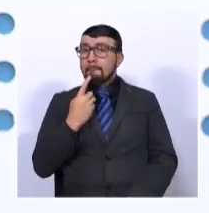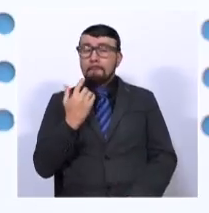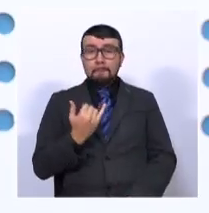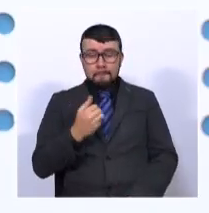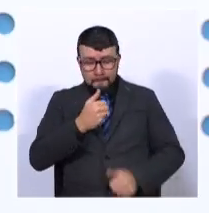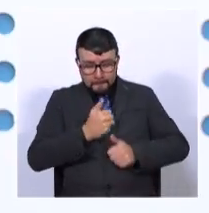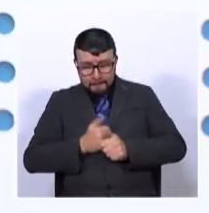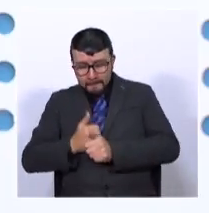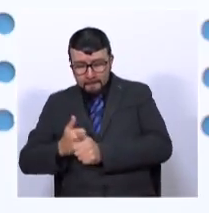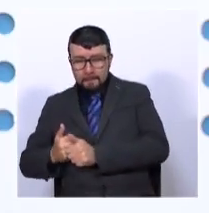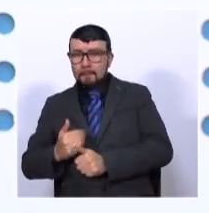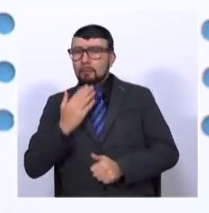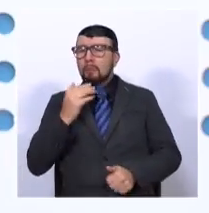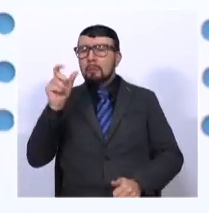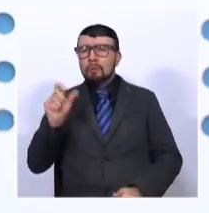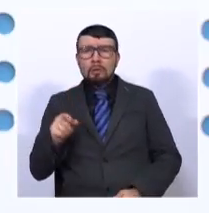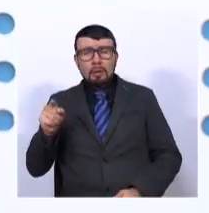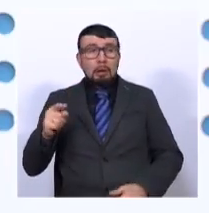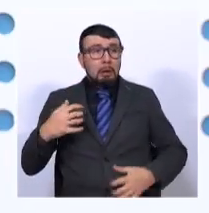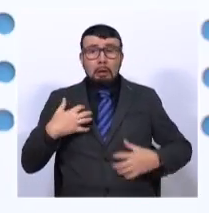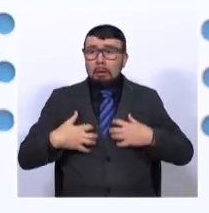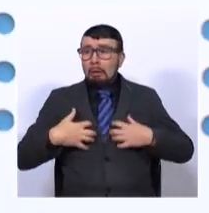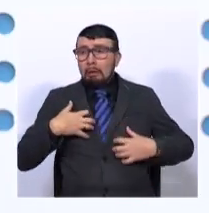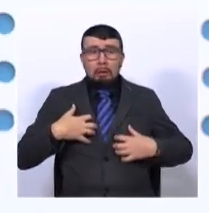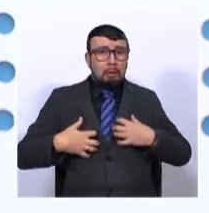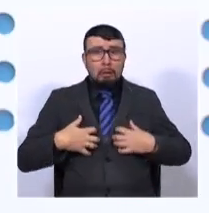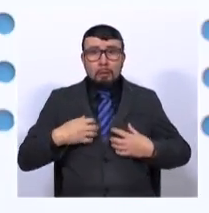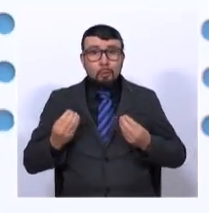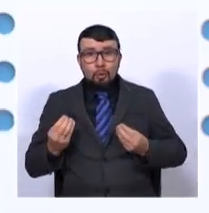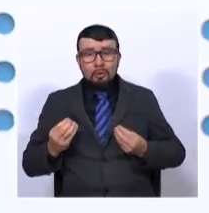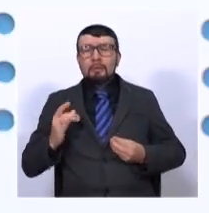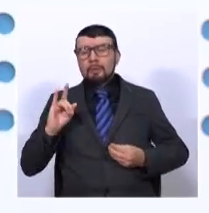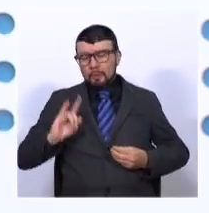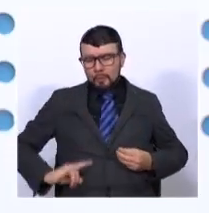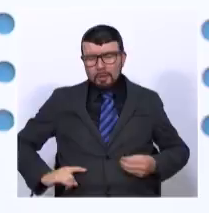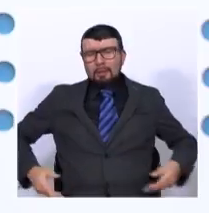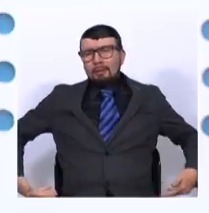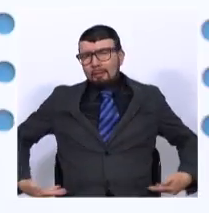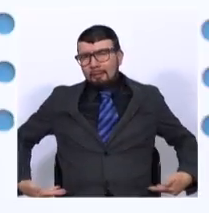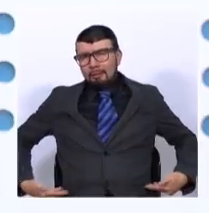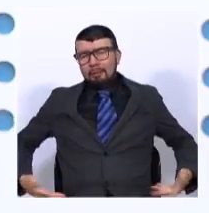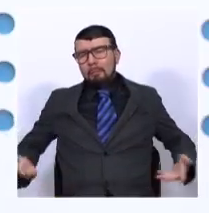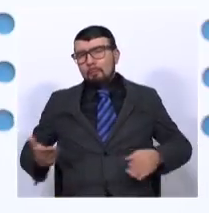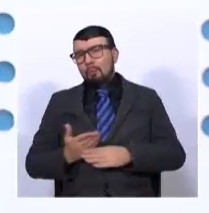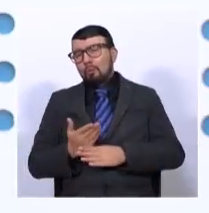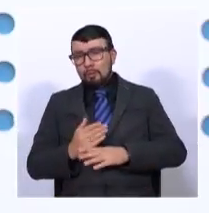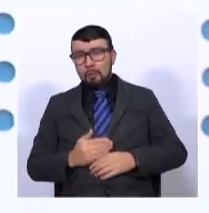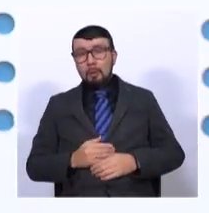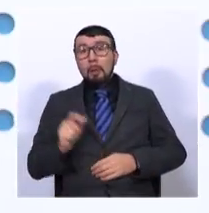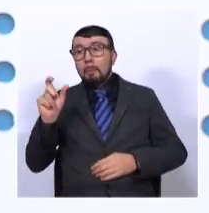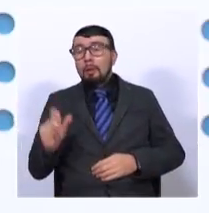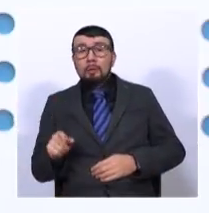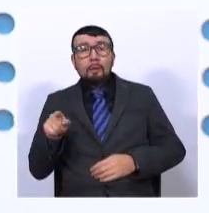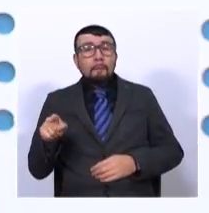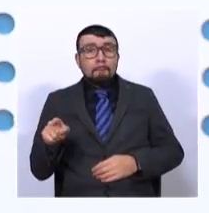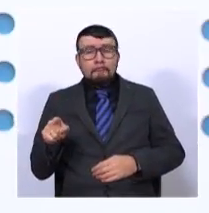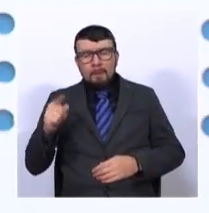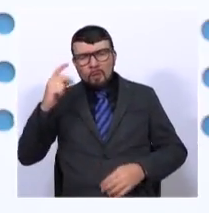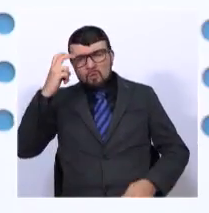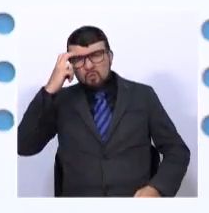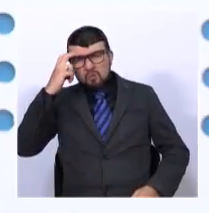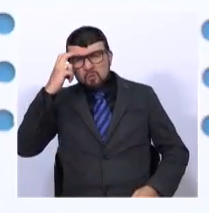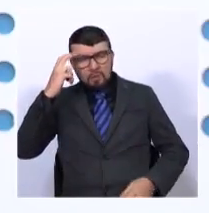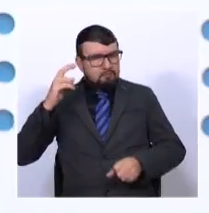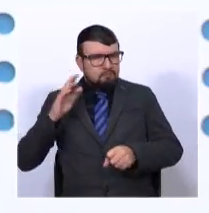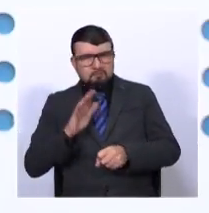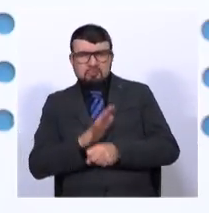ejemplo, personas con mucho miedo son afecciones renales, personas con problemas de rabia, de